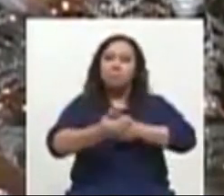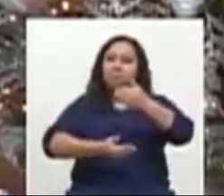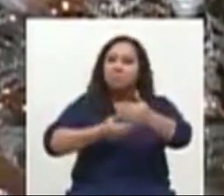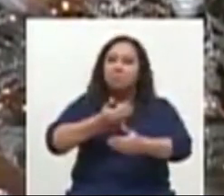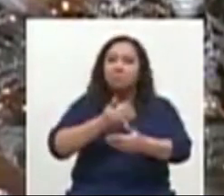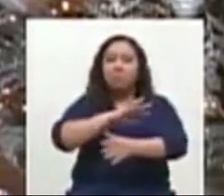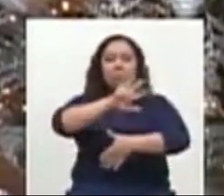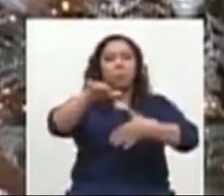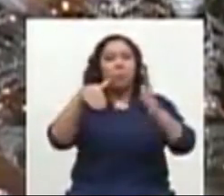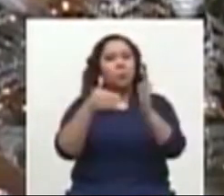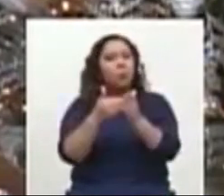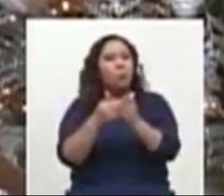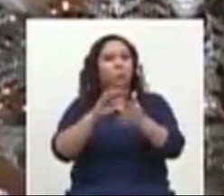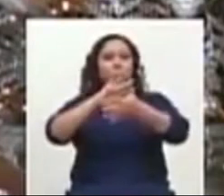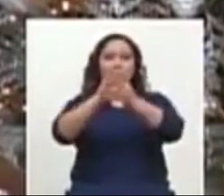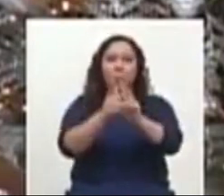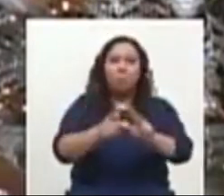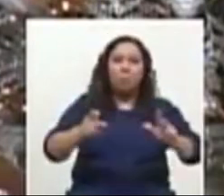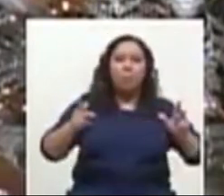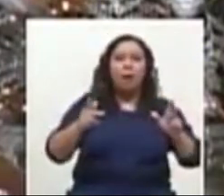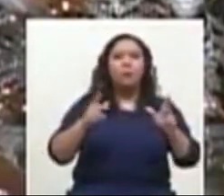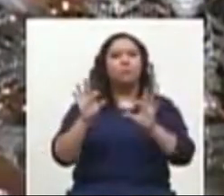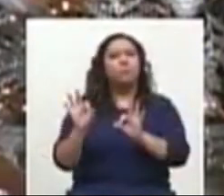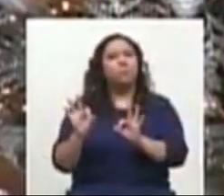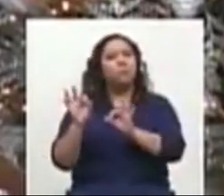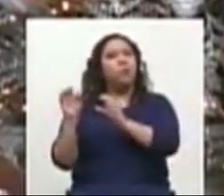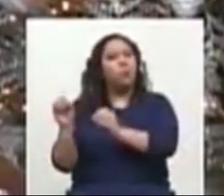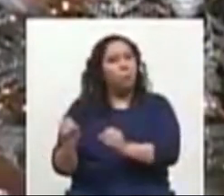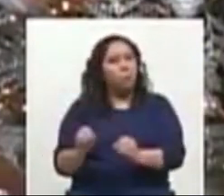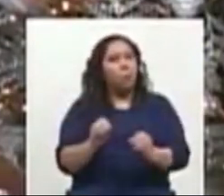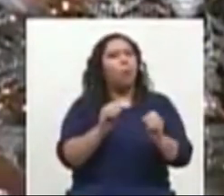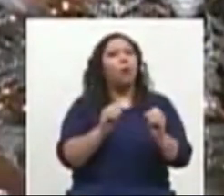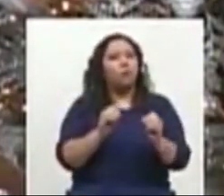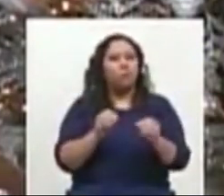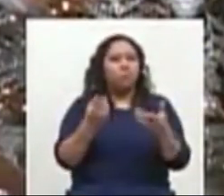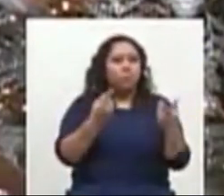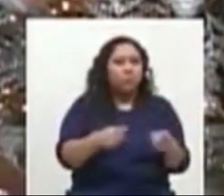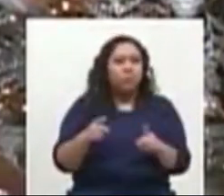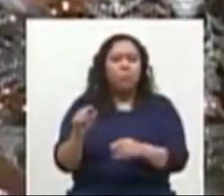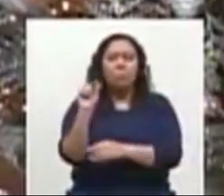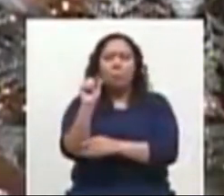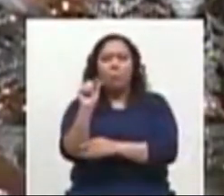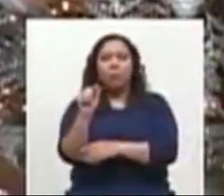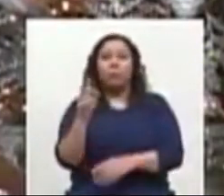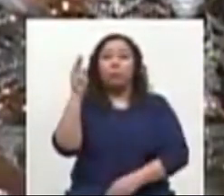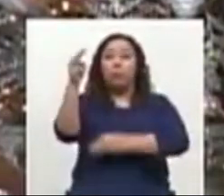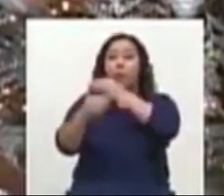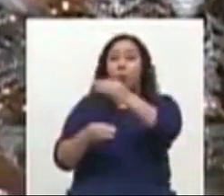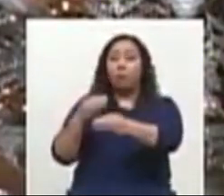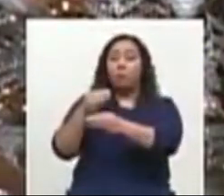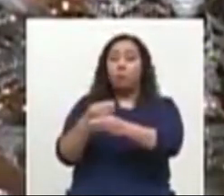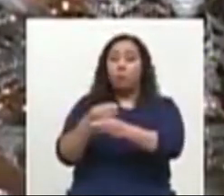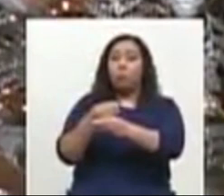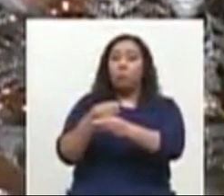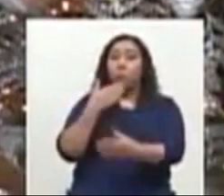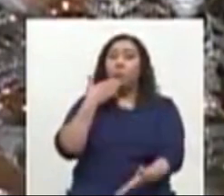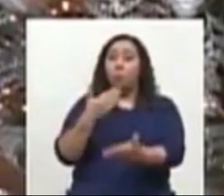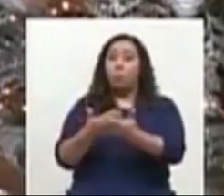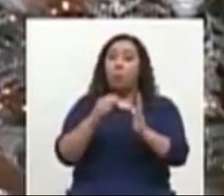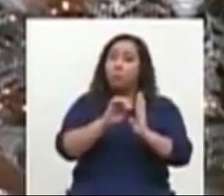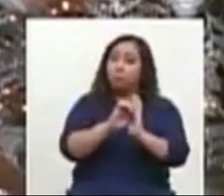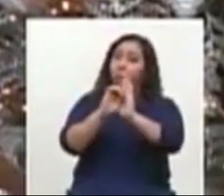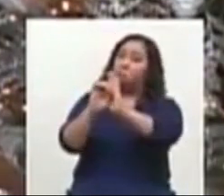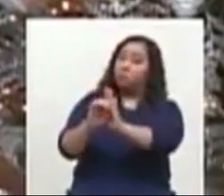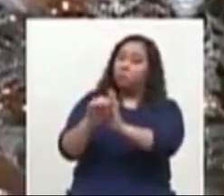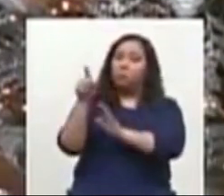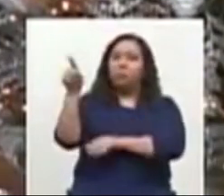paz y con muy pocas incidencias. Ha sido un ejemplo para el mundo, como lo han reconocido los observadores